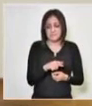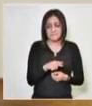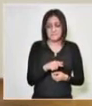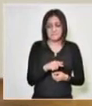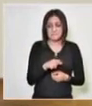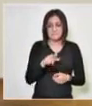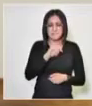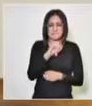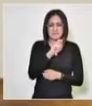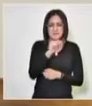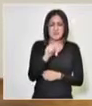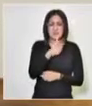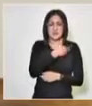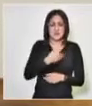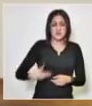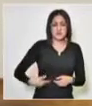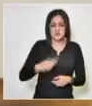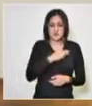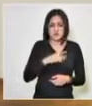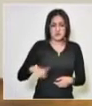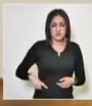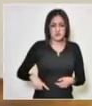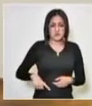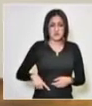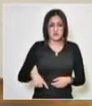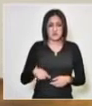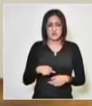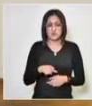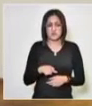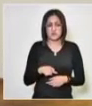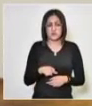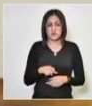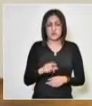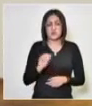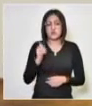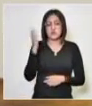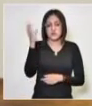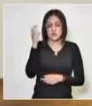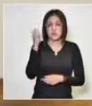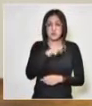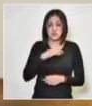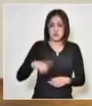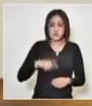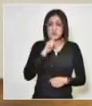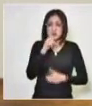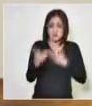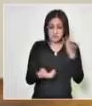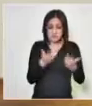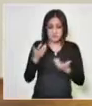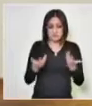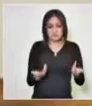y nieta del presidente municipal nunca el coche jetta y una patrulla municipal